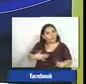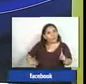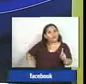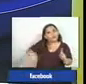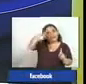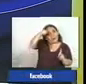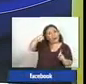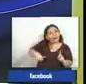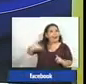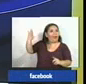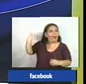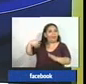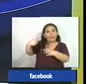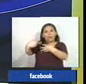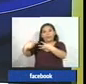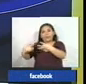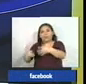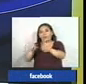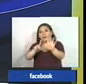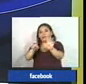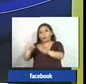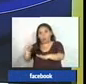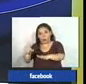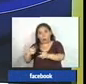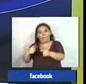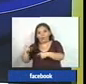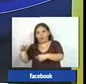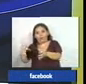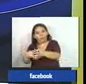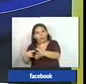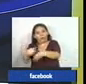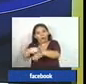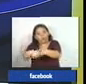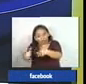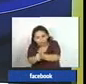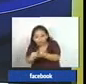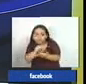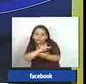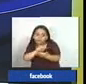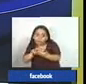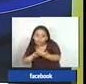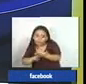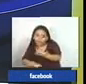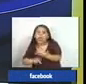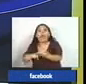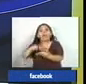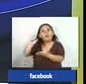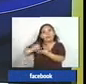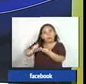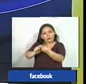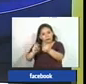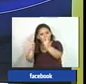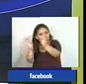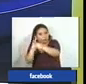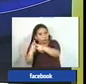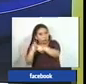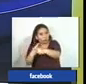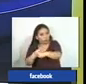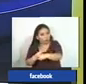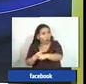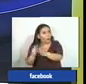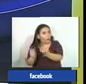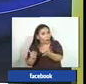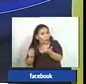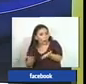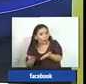Una vez que se publique en el diario oficial, será el Parlamento que tendrá que intervenir para aprobar las reformas pertinentes a fin